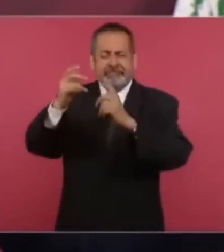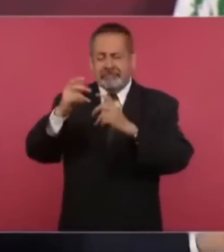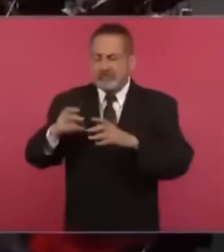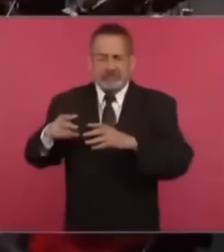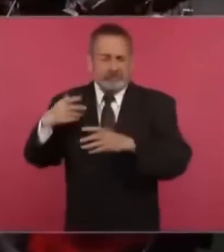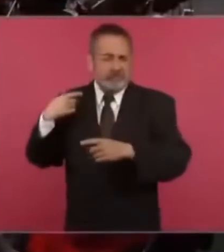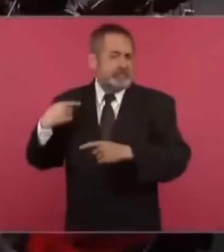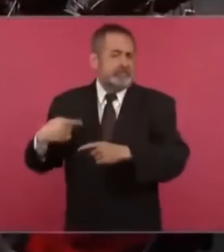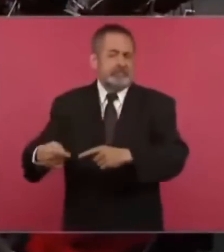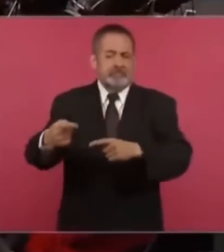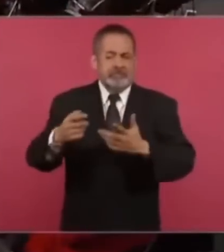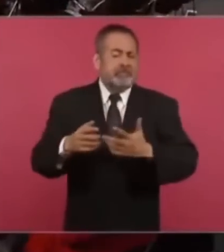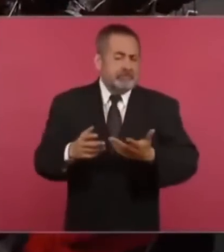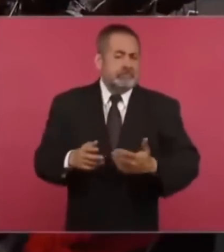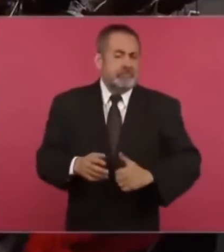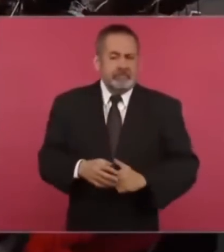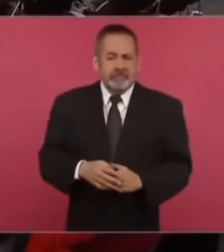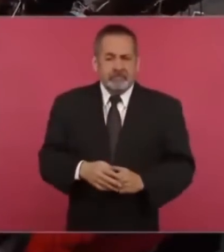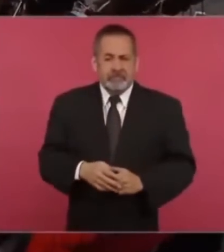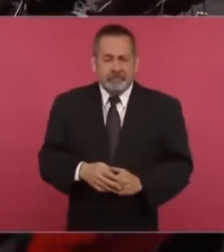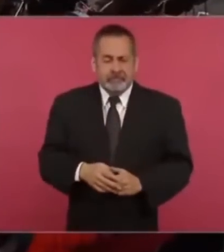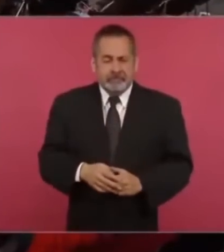de los